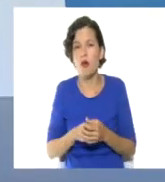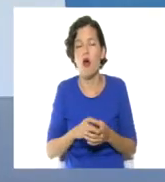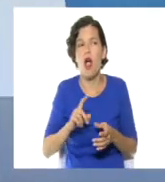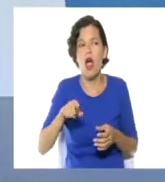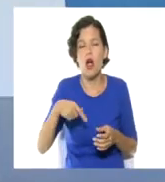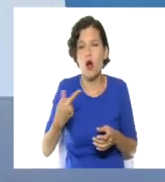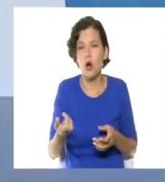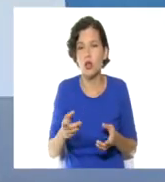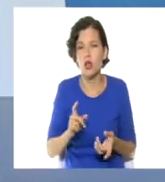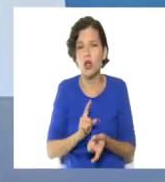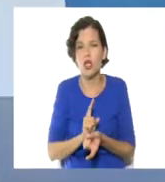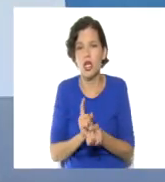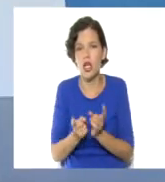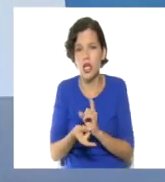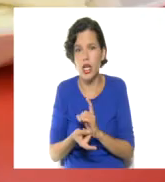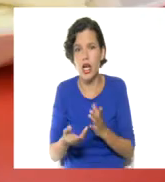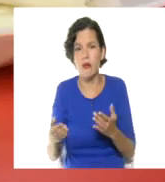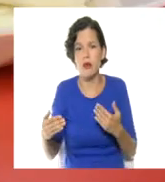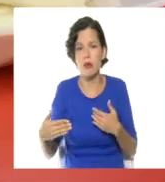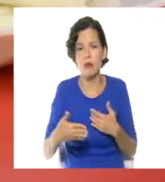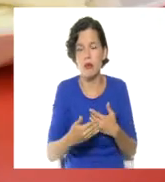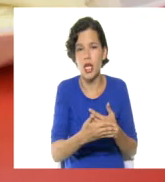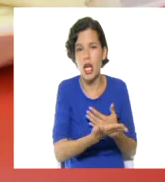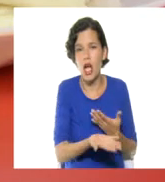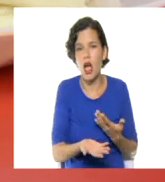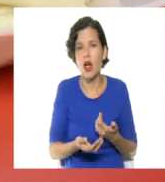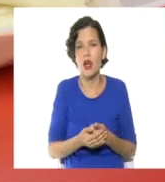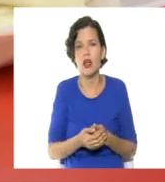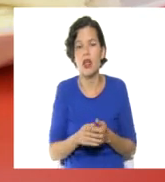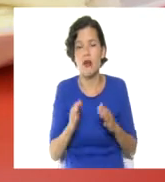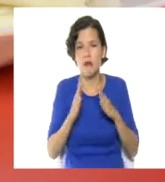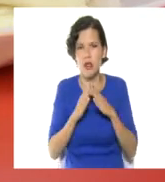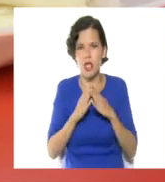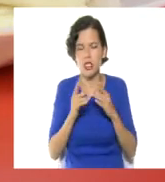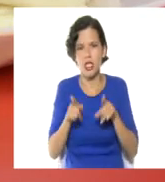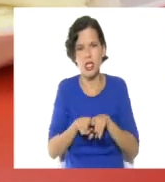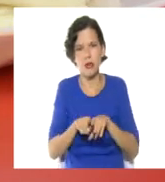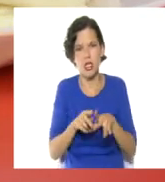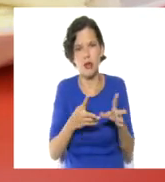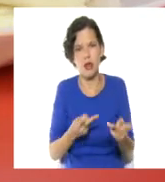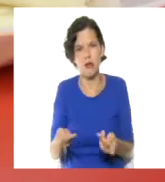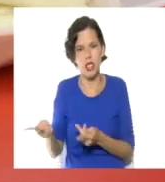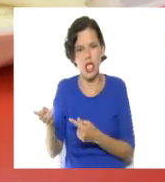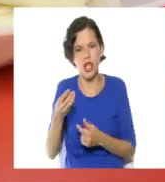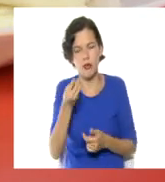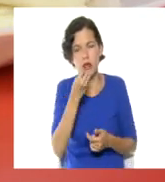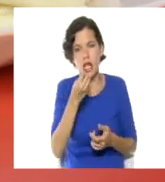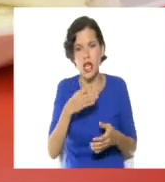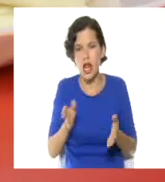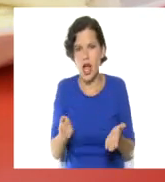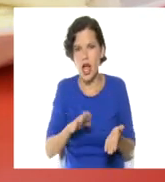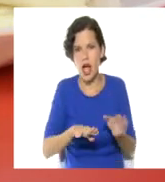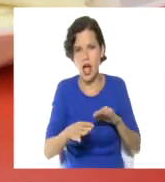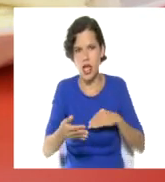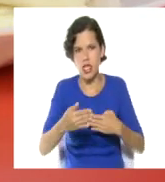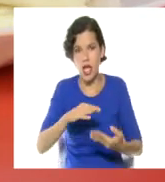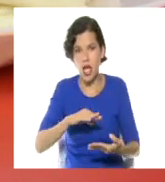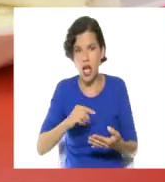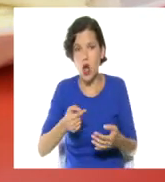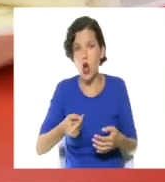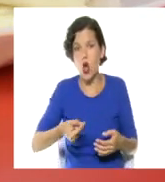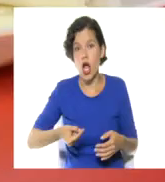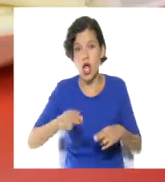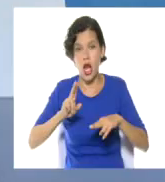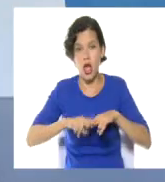que les cambian el relleno por el relleno de pescado. En mi casa, Heiler, también te voy a invitar a que pruebes las hallacas rellenas de caraotas,